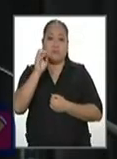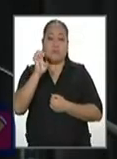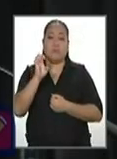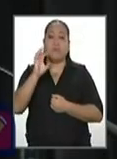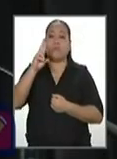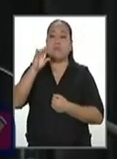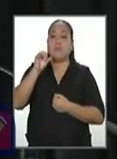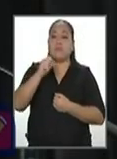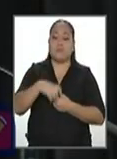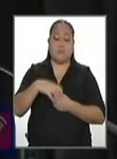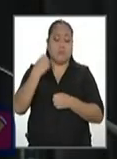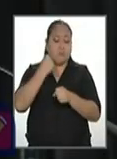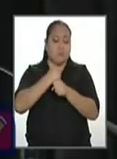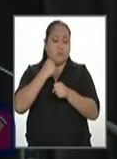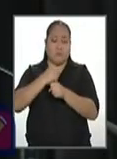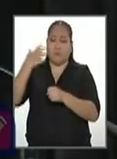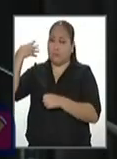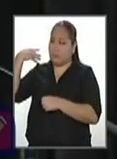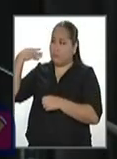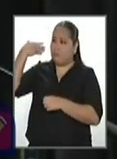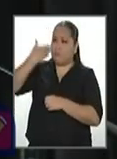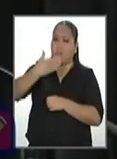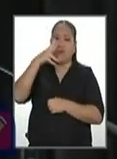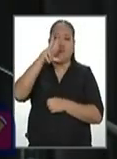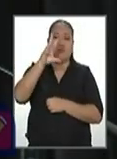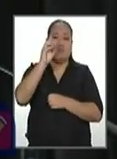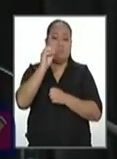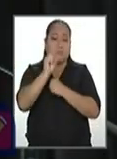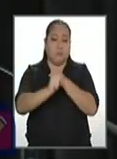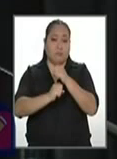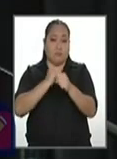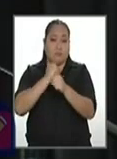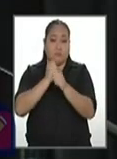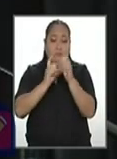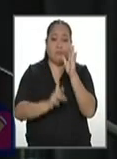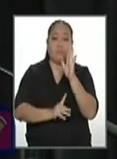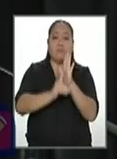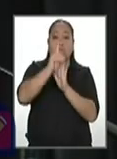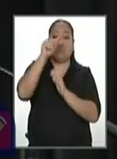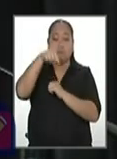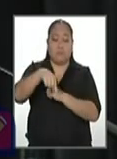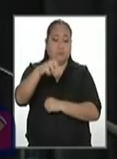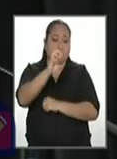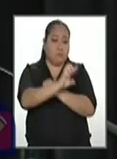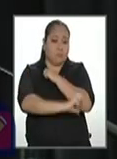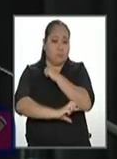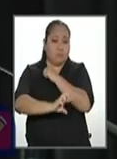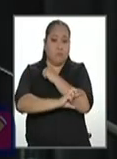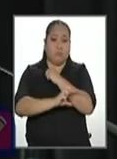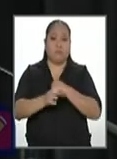viene trabajando 30 años por el desarrollo del país.